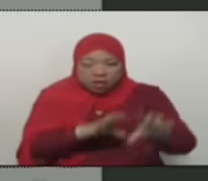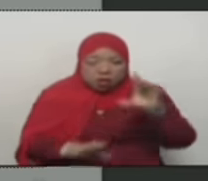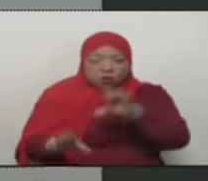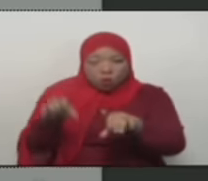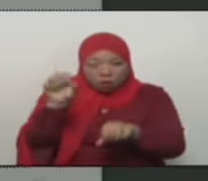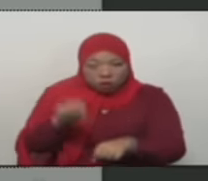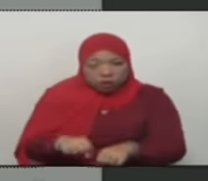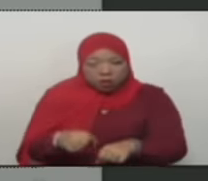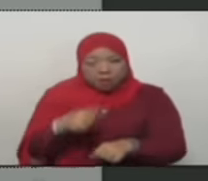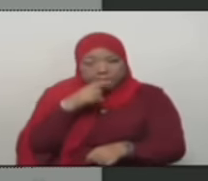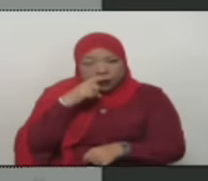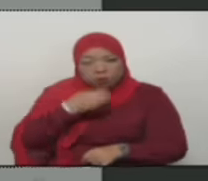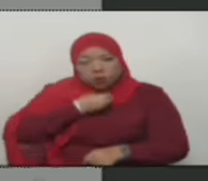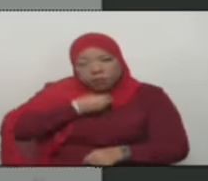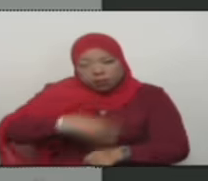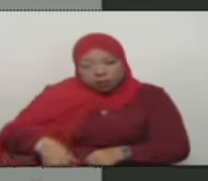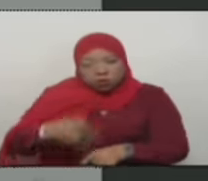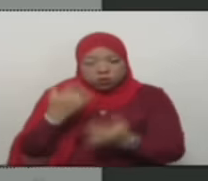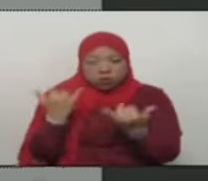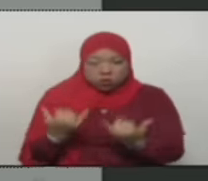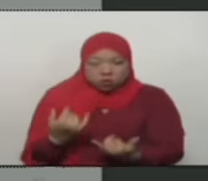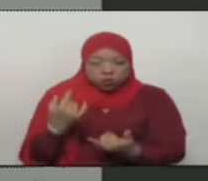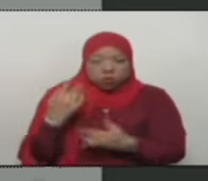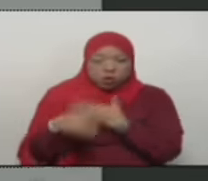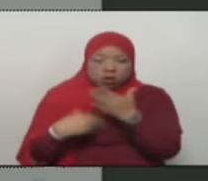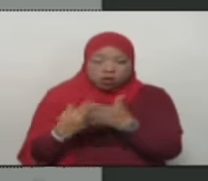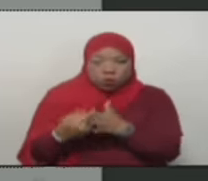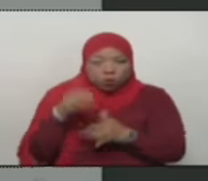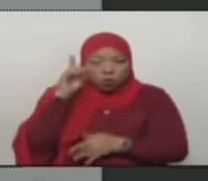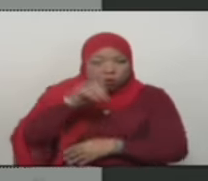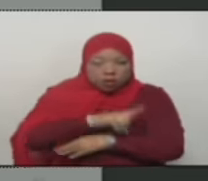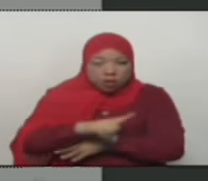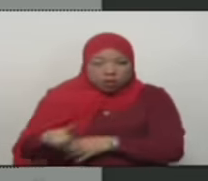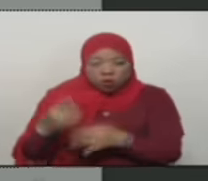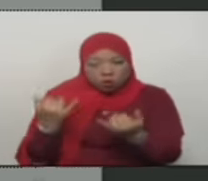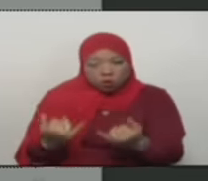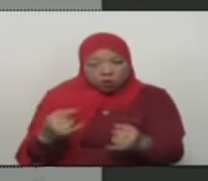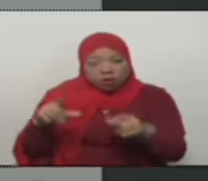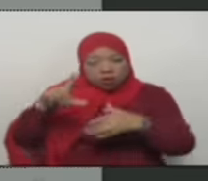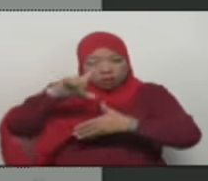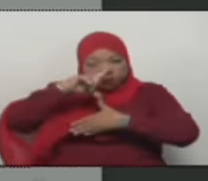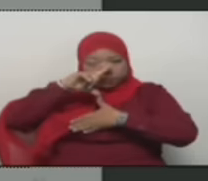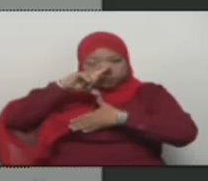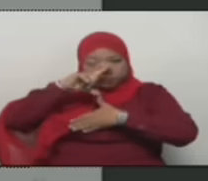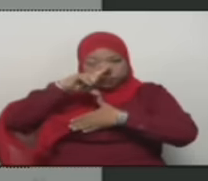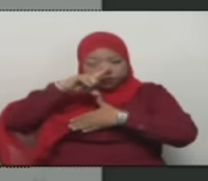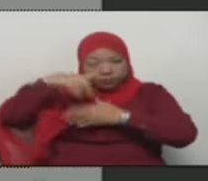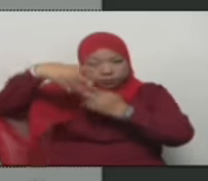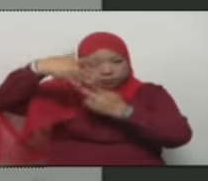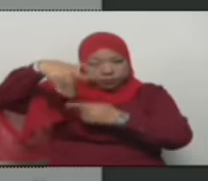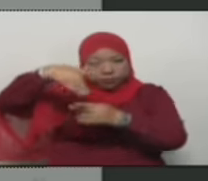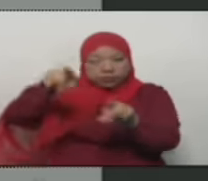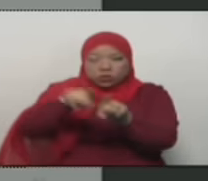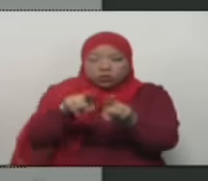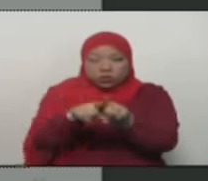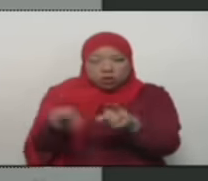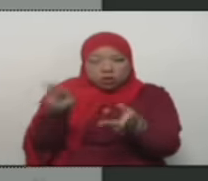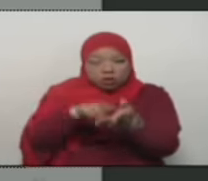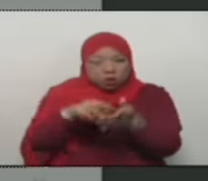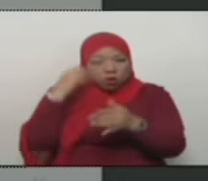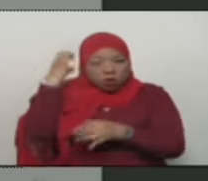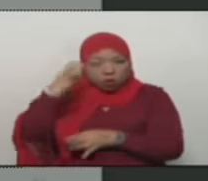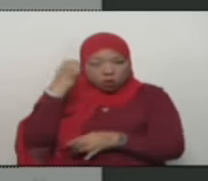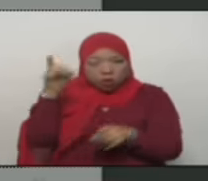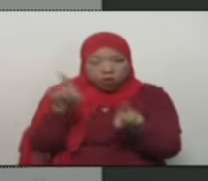que Maduro perdió, y por eso de aquí en adelante esto es una dictadura. Y todo se pega en América Latina, todos los satélites empiezan a repetir lo mismo, Europa repite